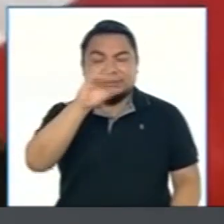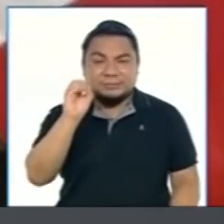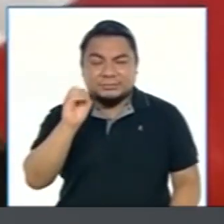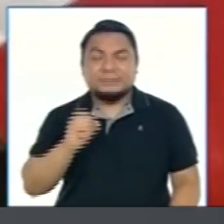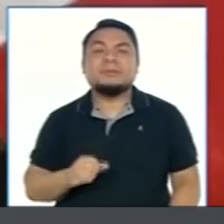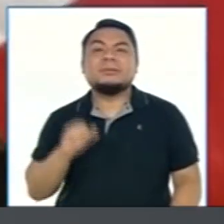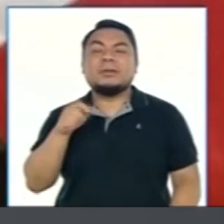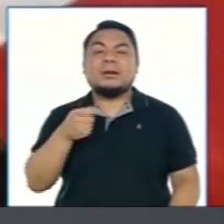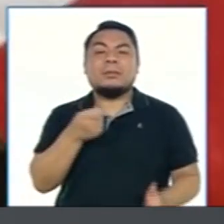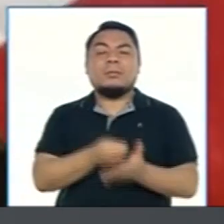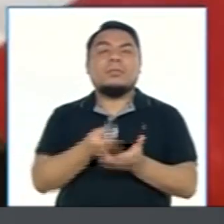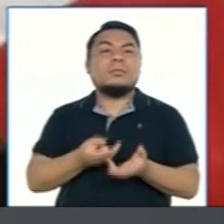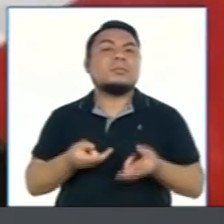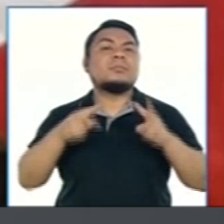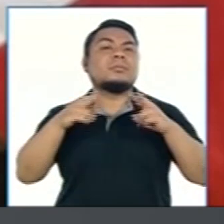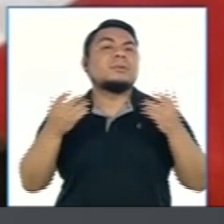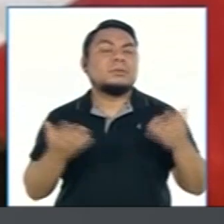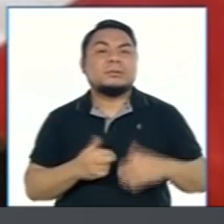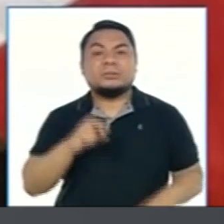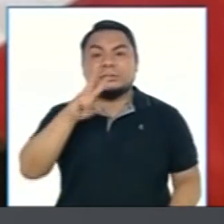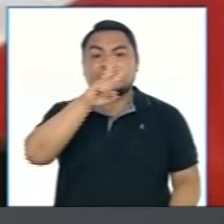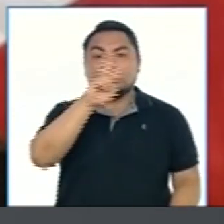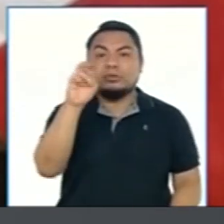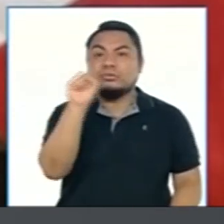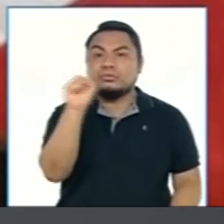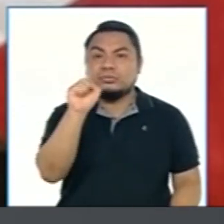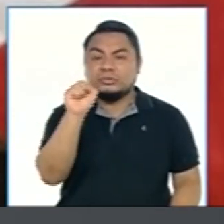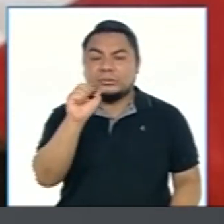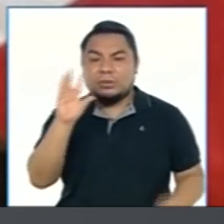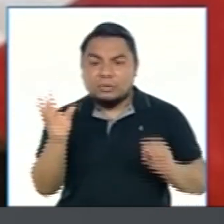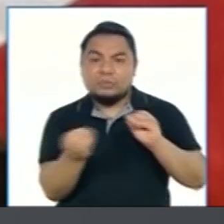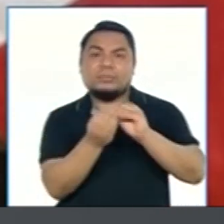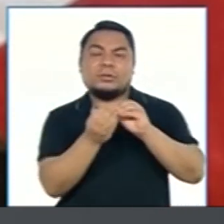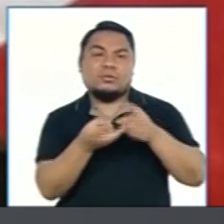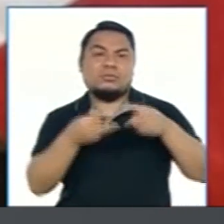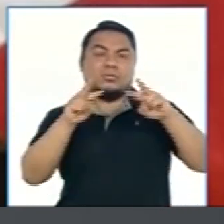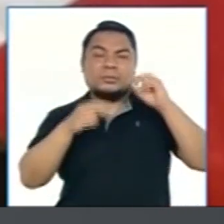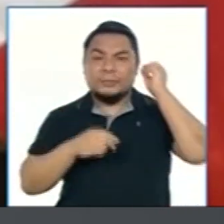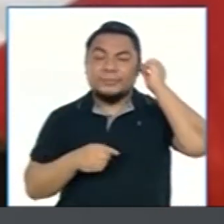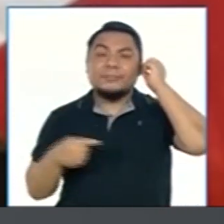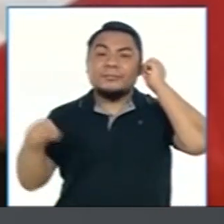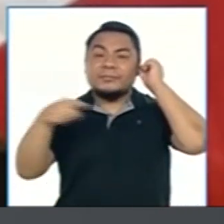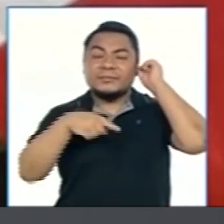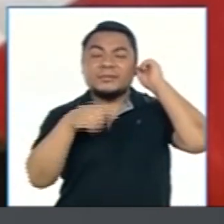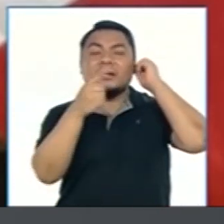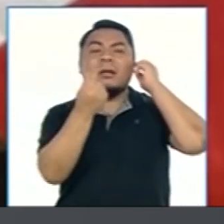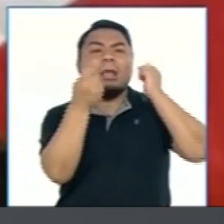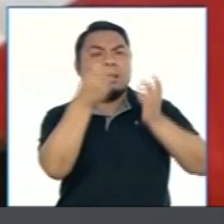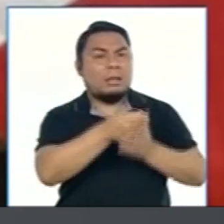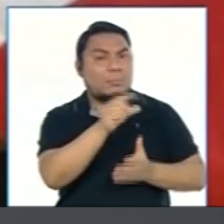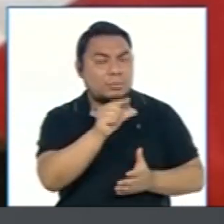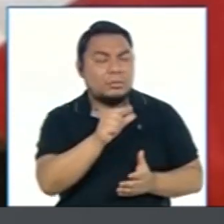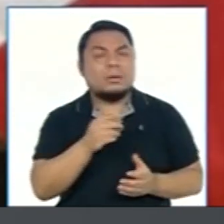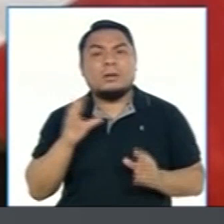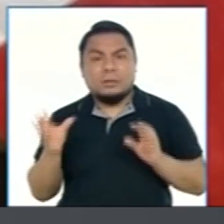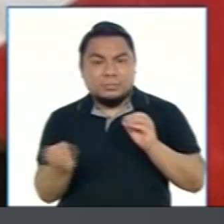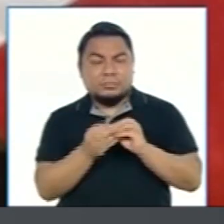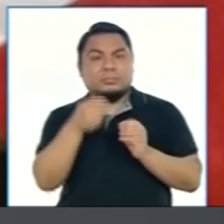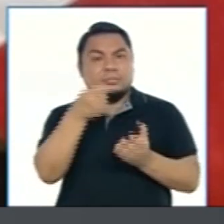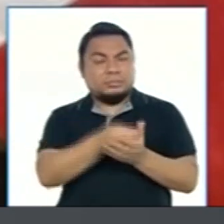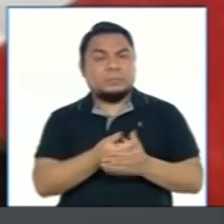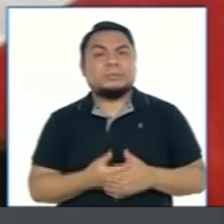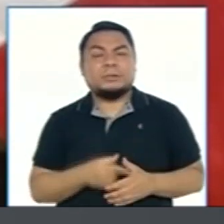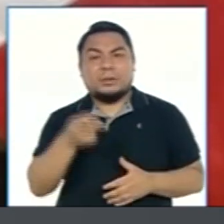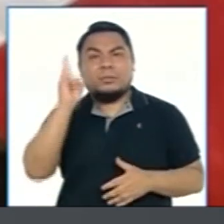2020 iba a haber un aumento de 200 soles a los que menos ganan de los docentes del